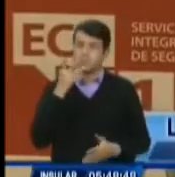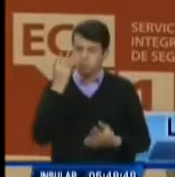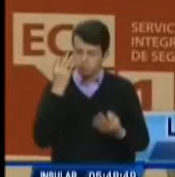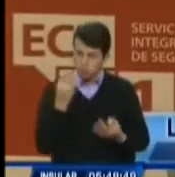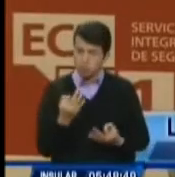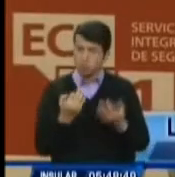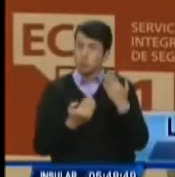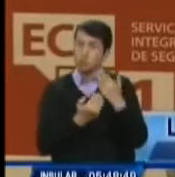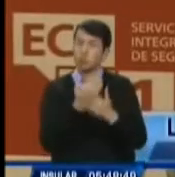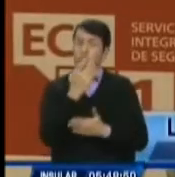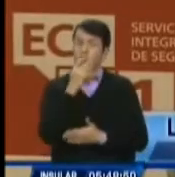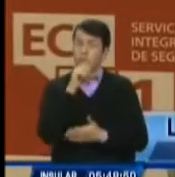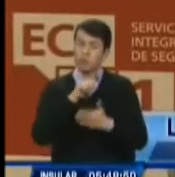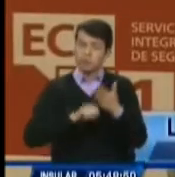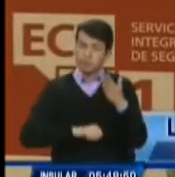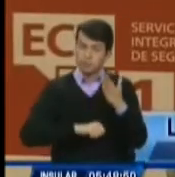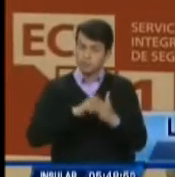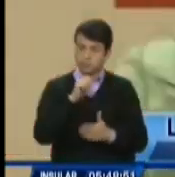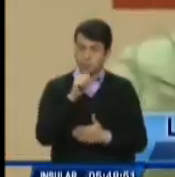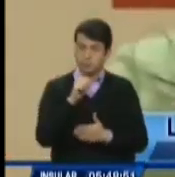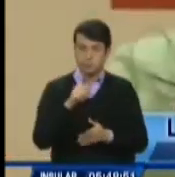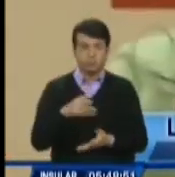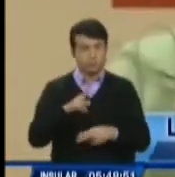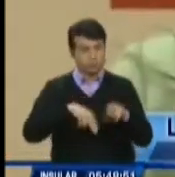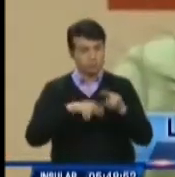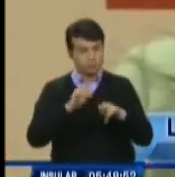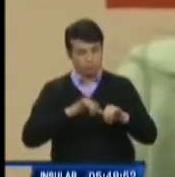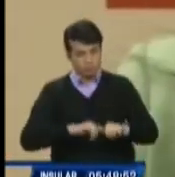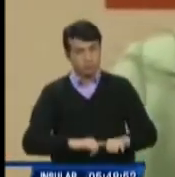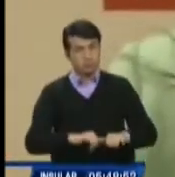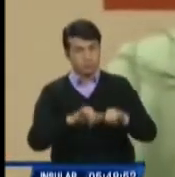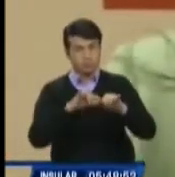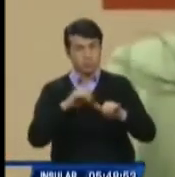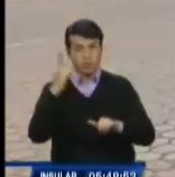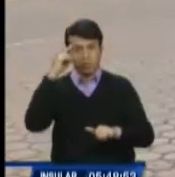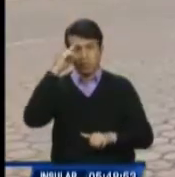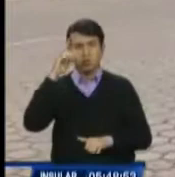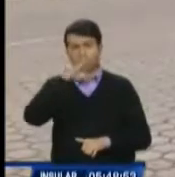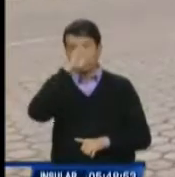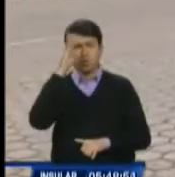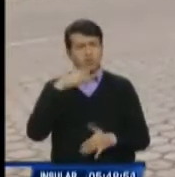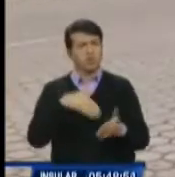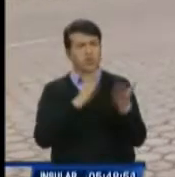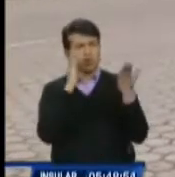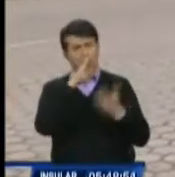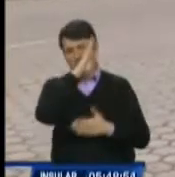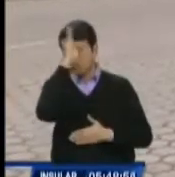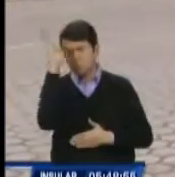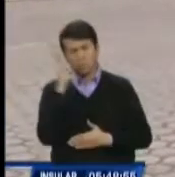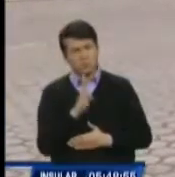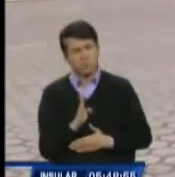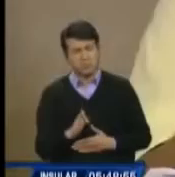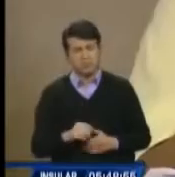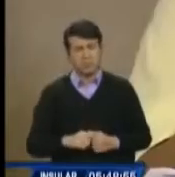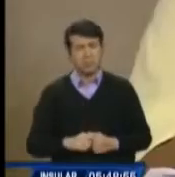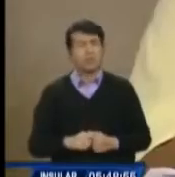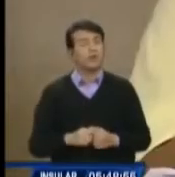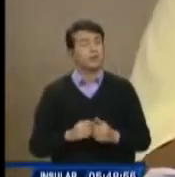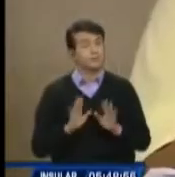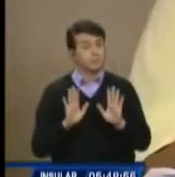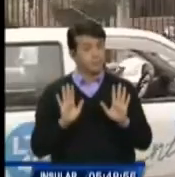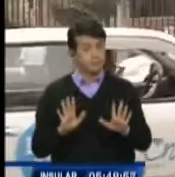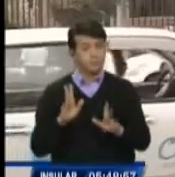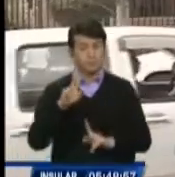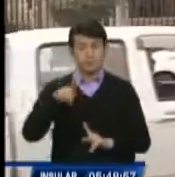otorgar una nueva licencia ambiental. Y recordó que el gobierno jamás se opuso a la construcción de dicha carretera. Sin embargo,